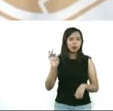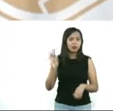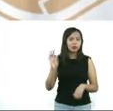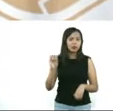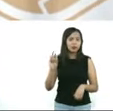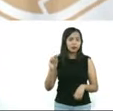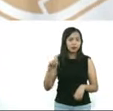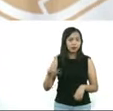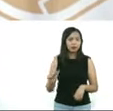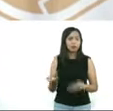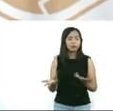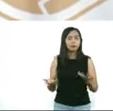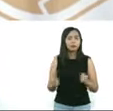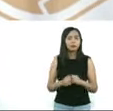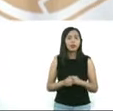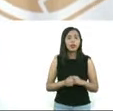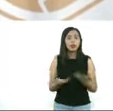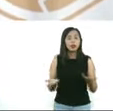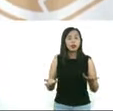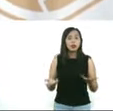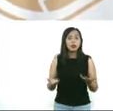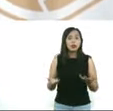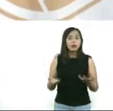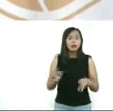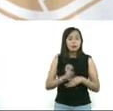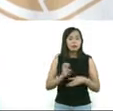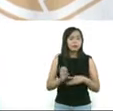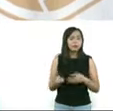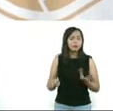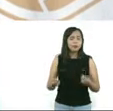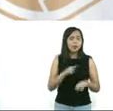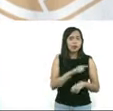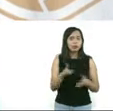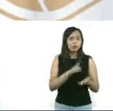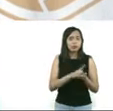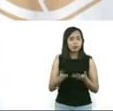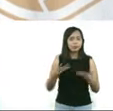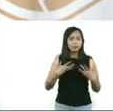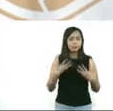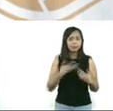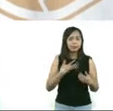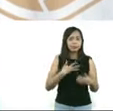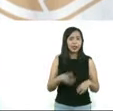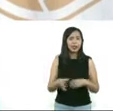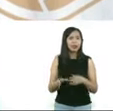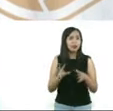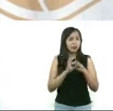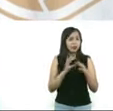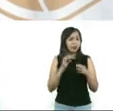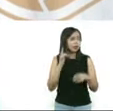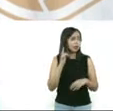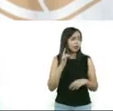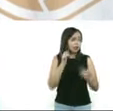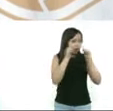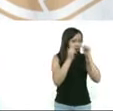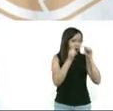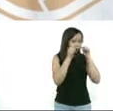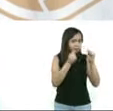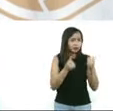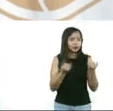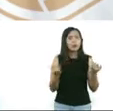Entonces, si bien tienen derecho a ser escuchados, pues hubiera sido mejor que